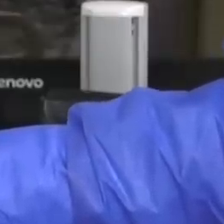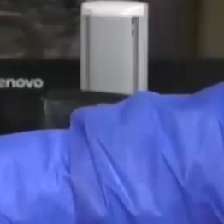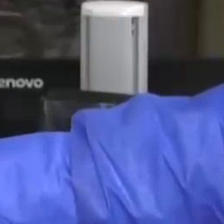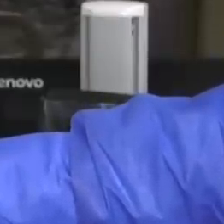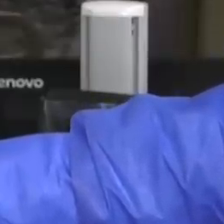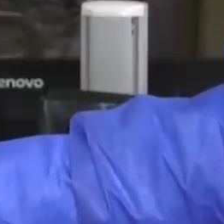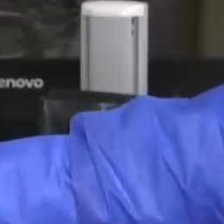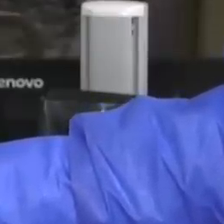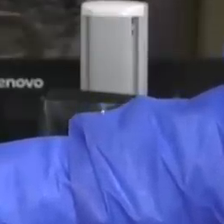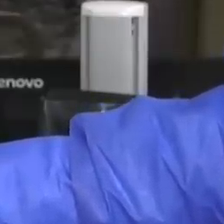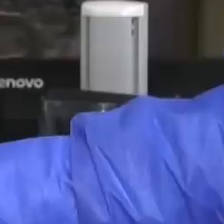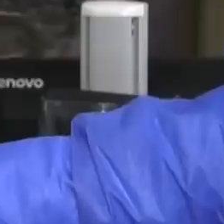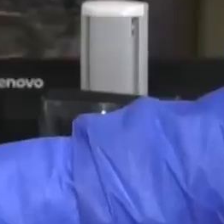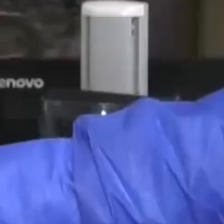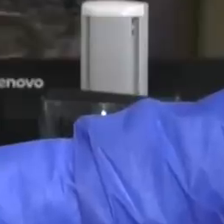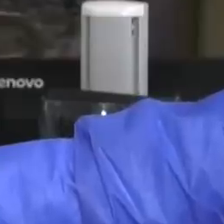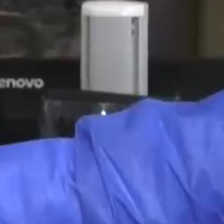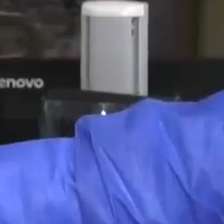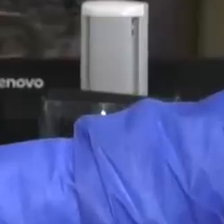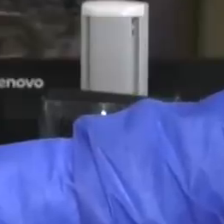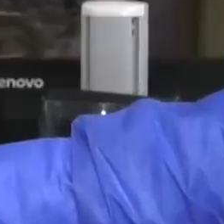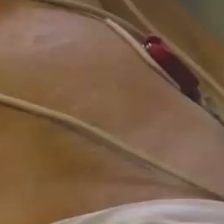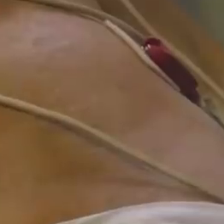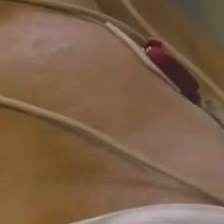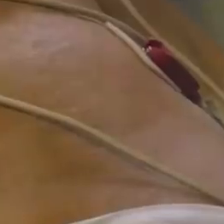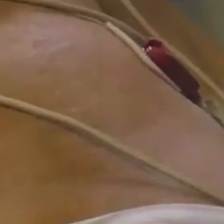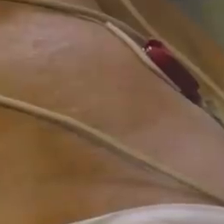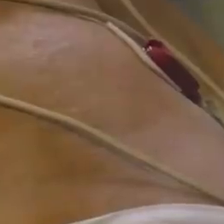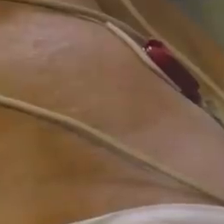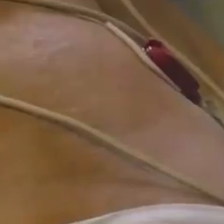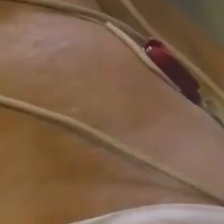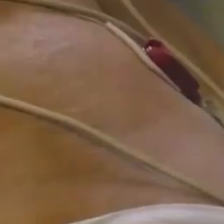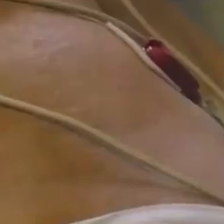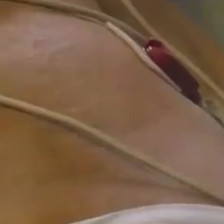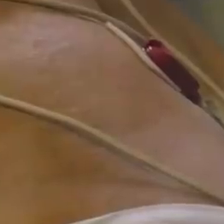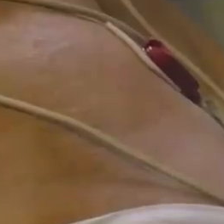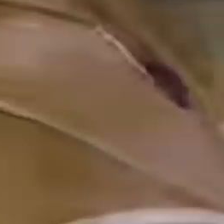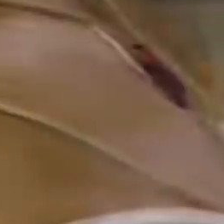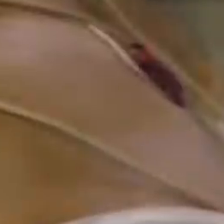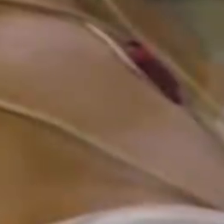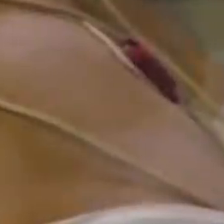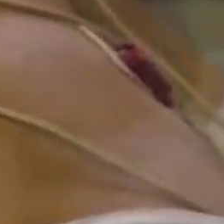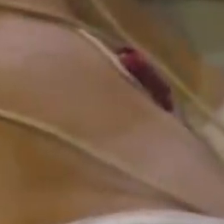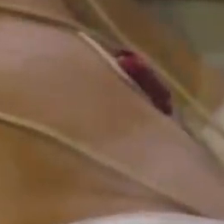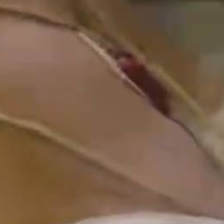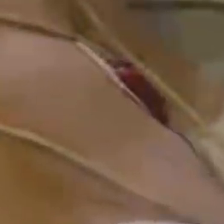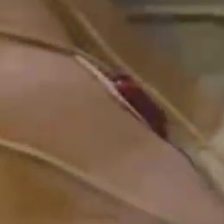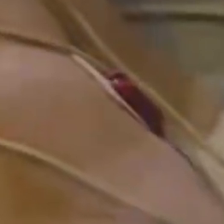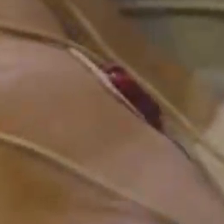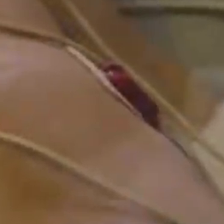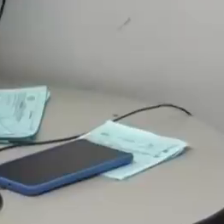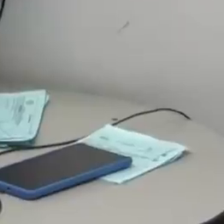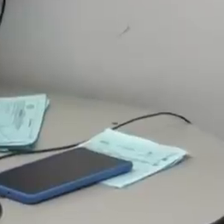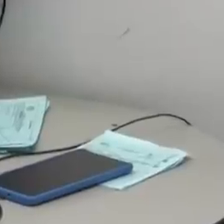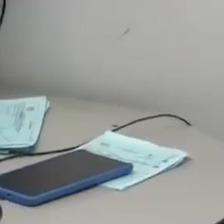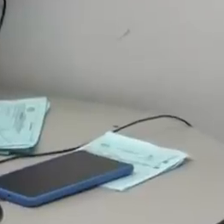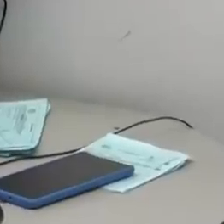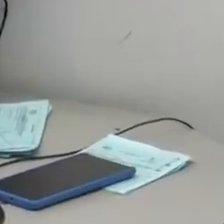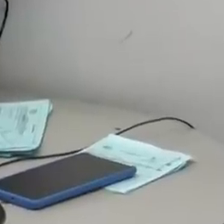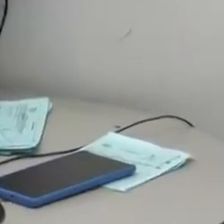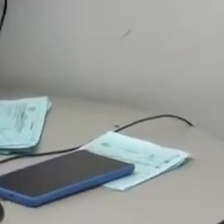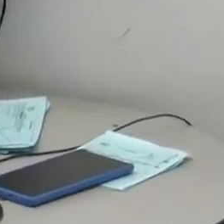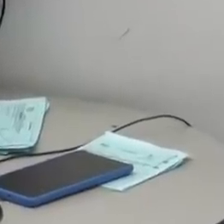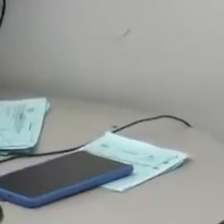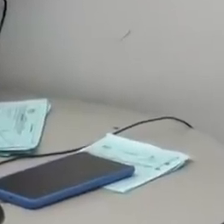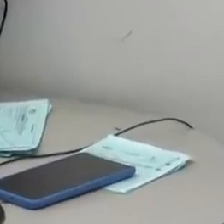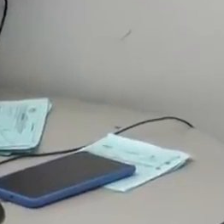todos comenzamos a alejarnos de nuestras familias, nuestros amigos. Estar en la unidad repleta de pacientes contagiados es escalofriante y doloroso. Por eso,